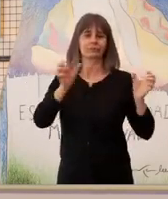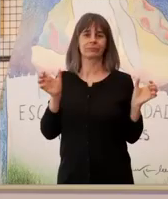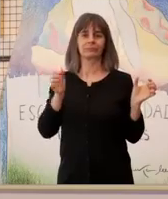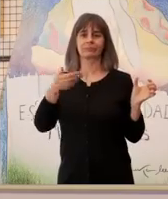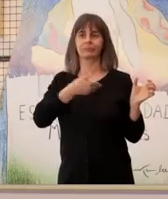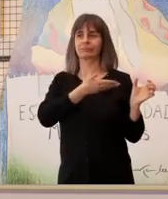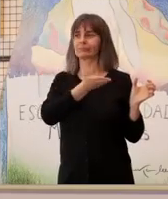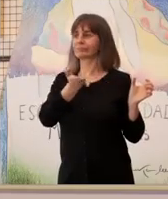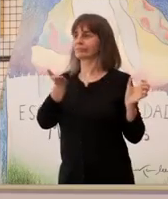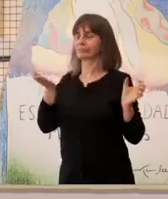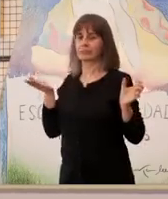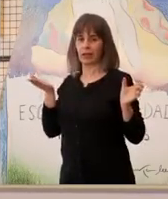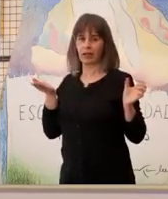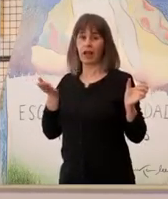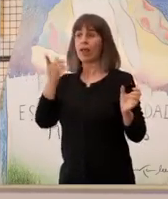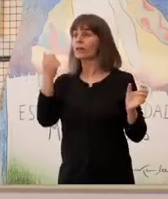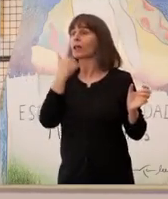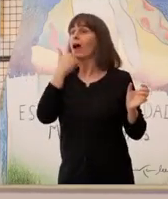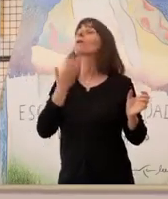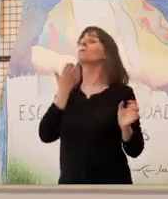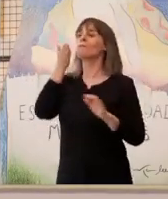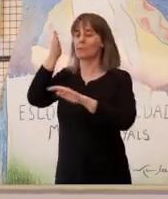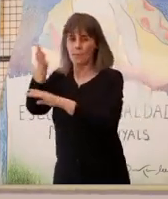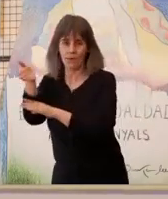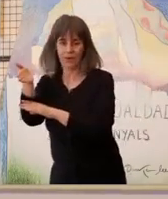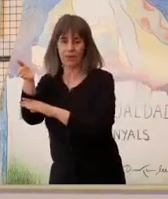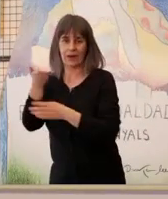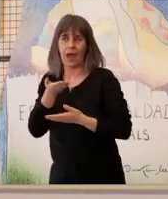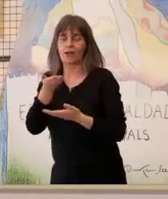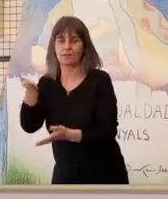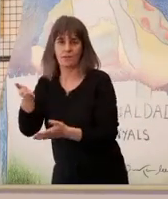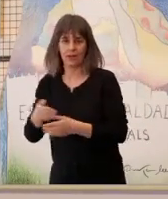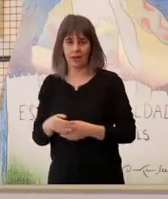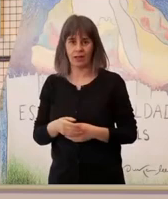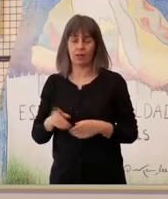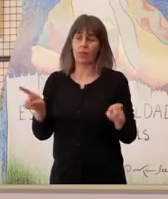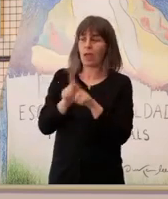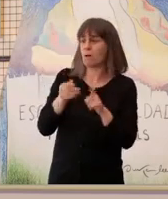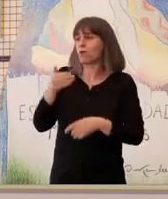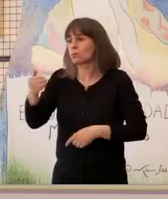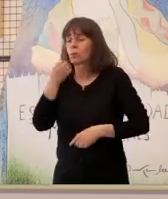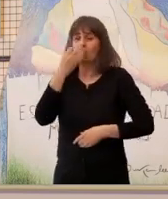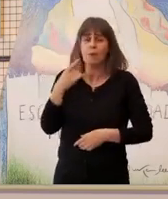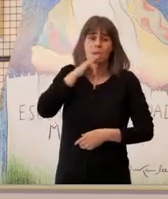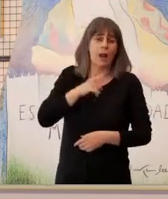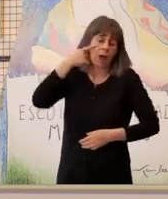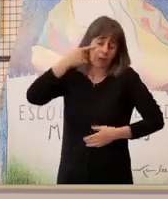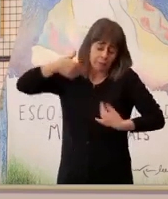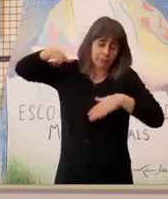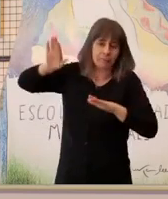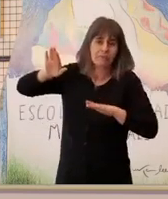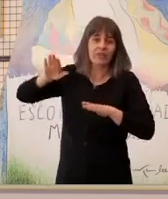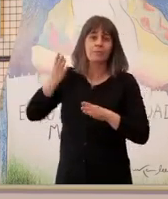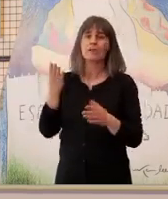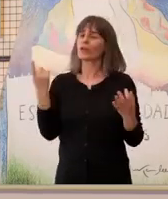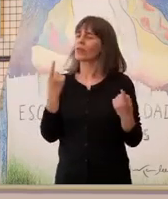que hacer se necesita algo allá voy me irá bien me irá mal Bueno ya veremos pero